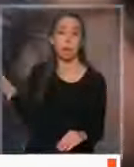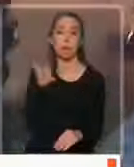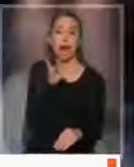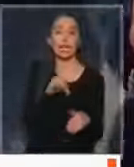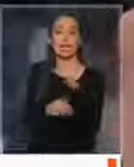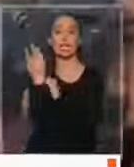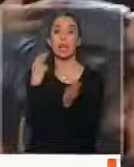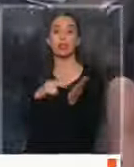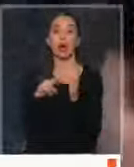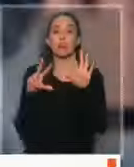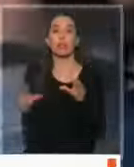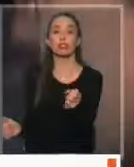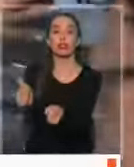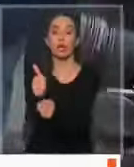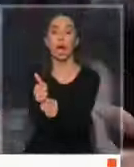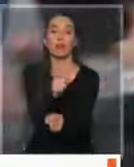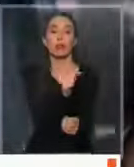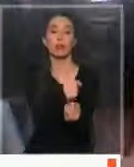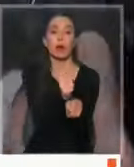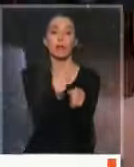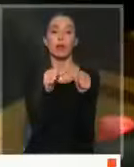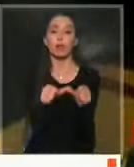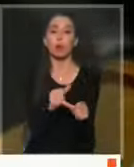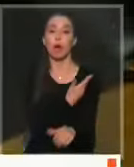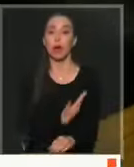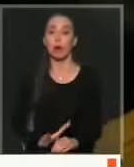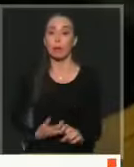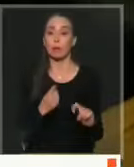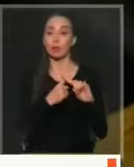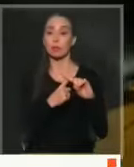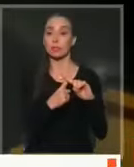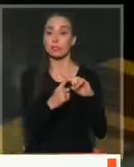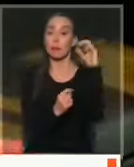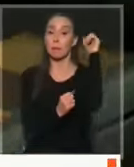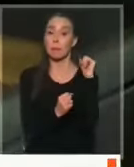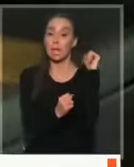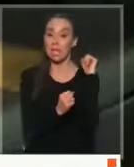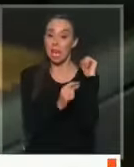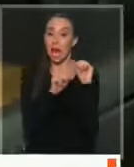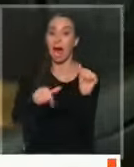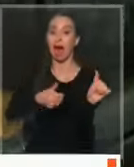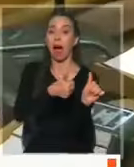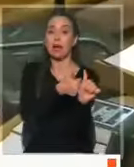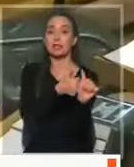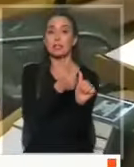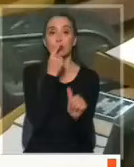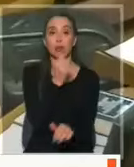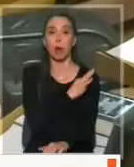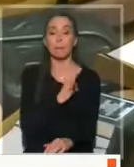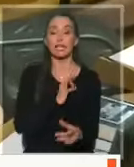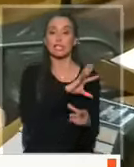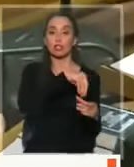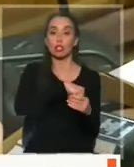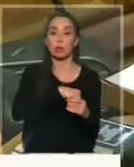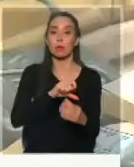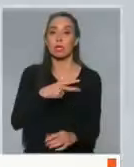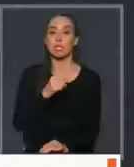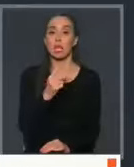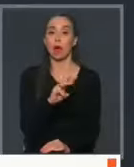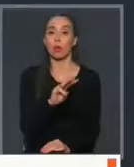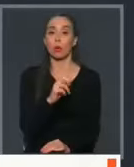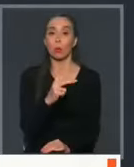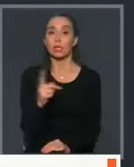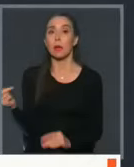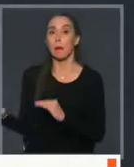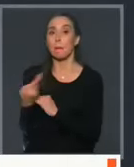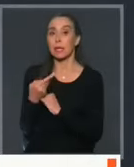2018, mientras se desempeñaba durante el gobierno del expresidente Sebastián Piñera como asesor del ministro del Interior, Andrés Chávez. Me